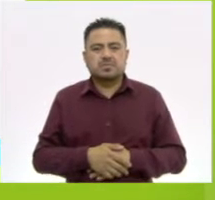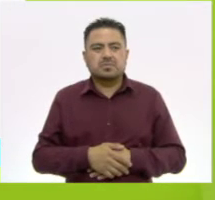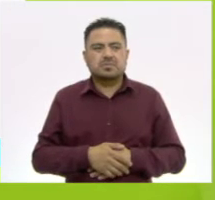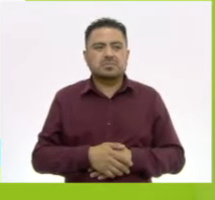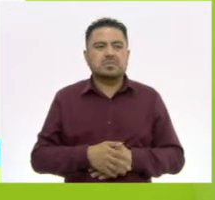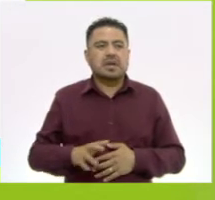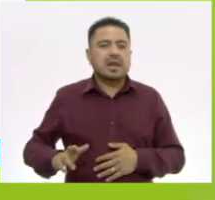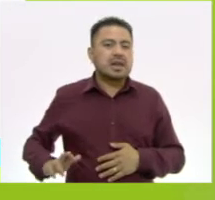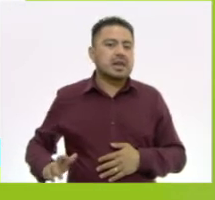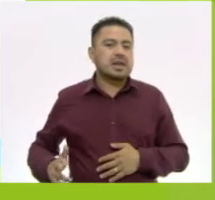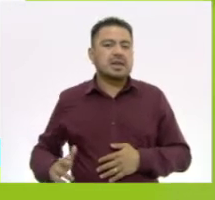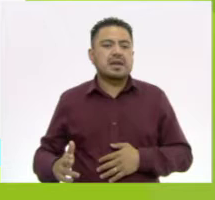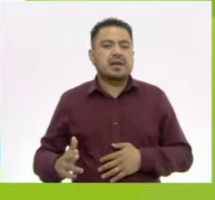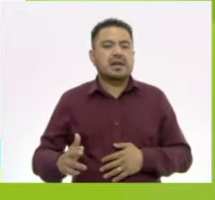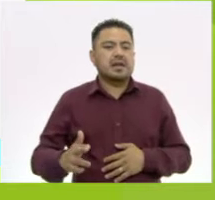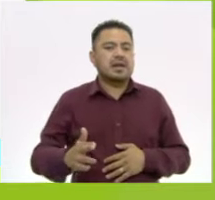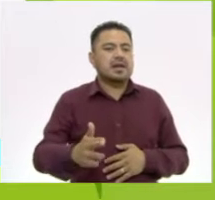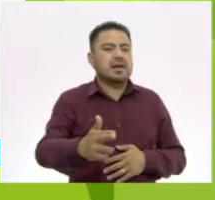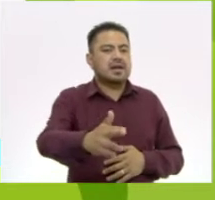río